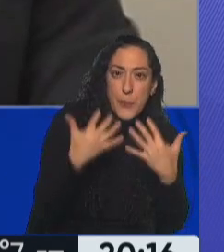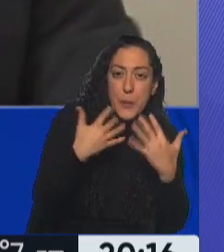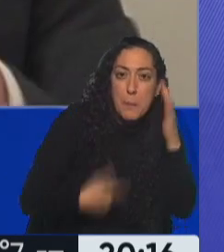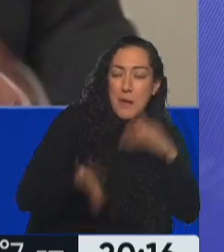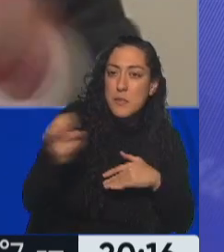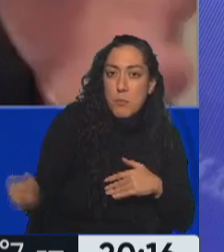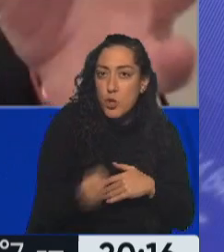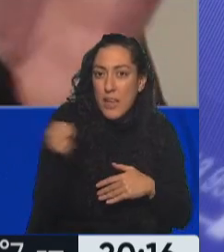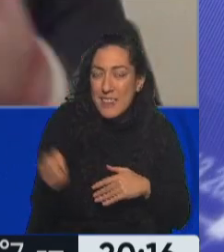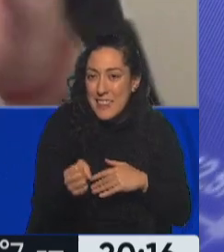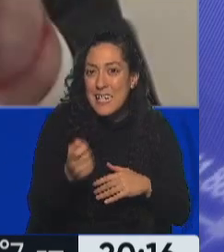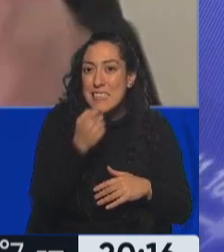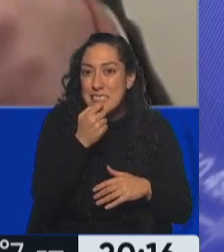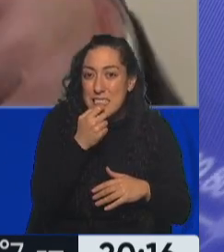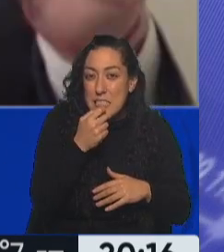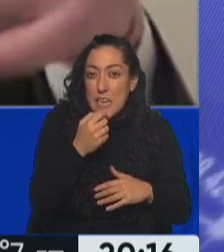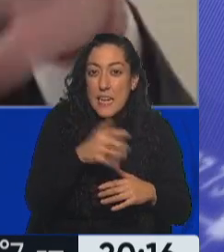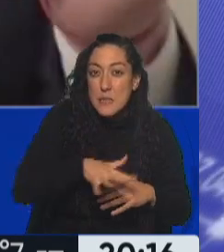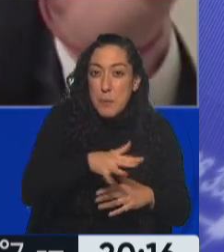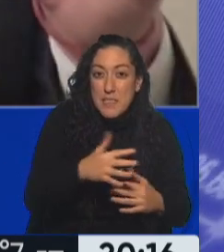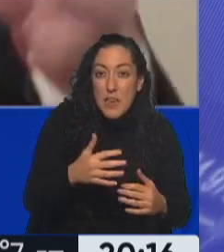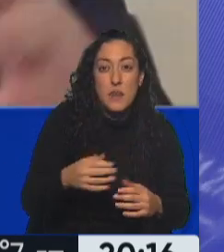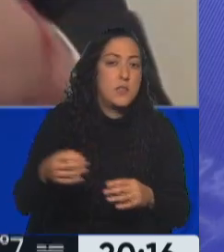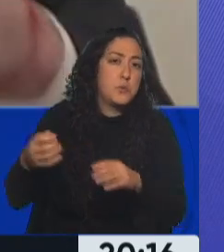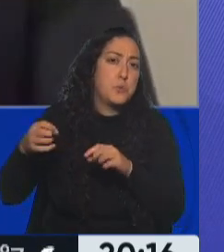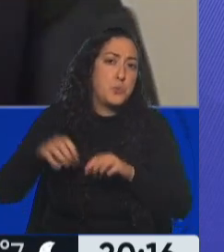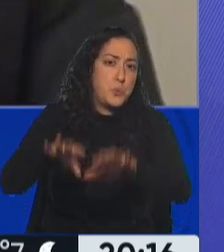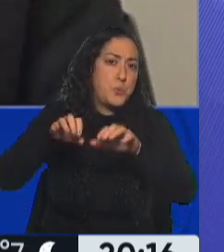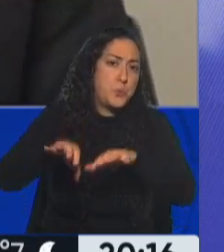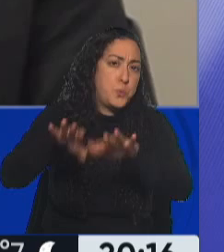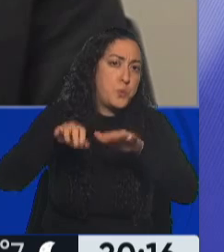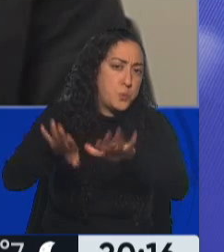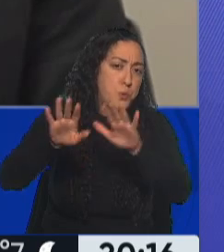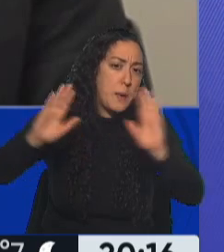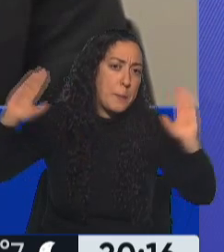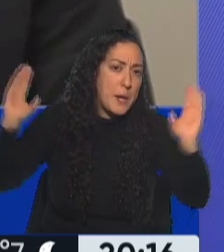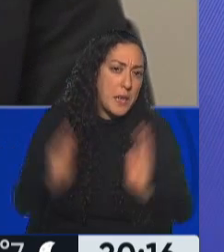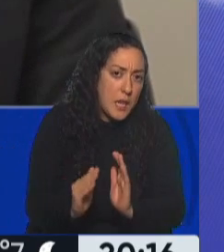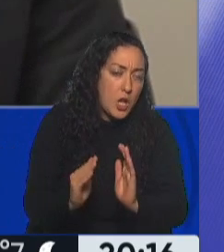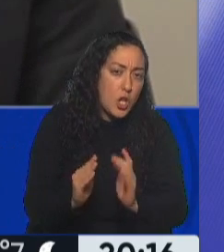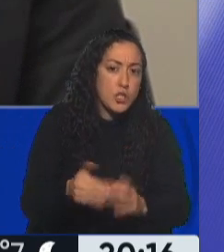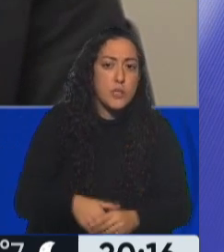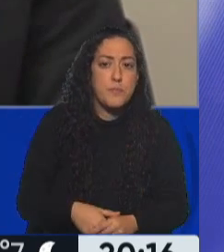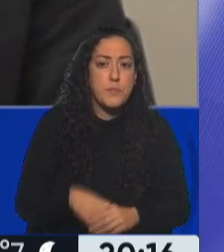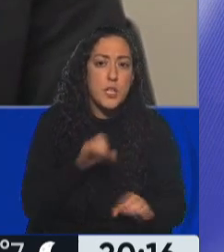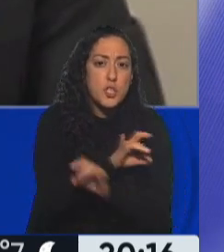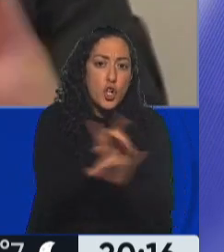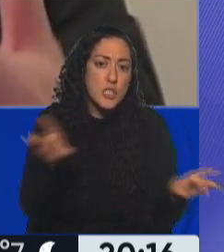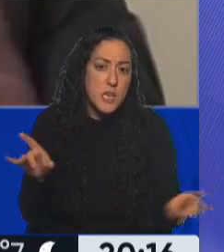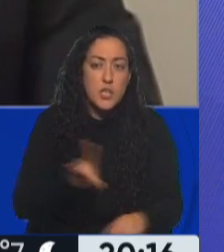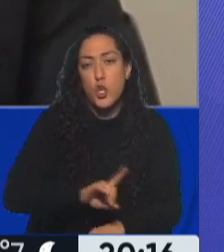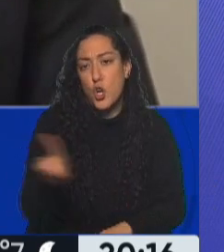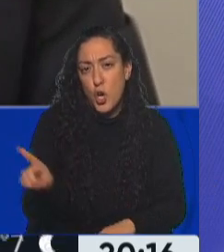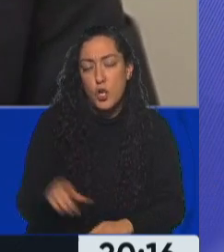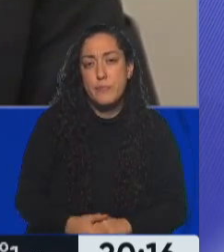esto. Una vez que hay un espacio de ventilación, el monóxido sale y baja esa concentración en el ambiente y evitamos así una intoxicación o que